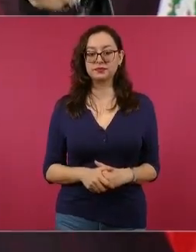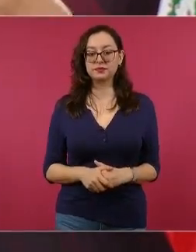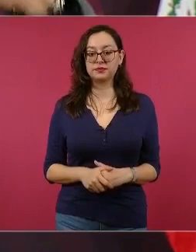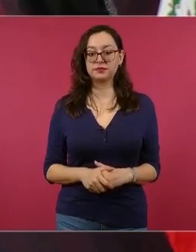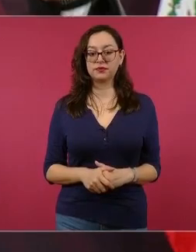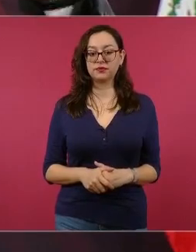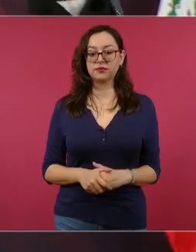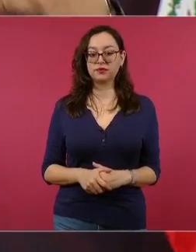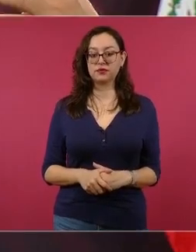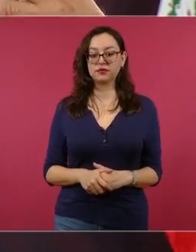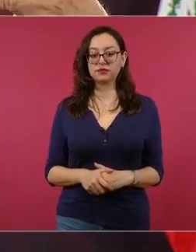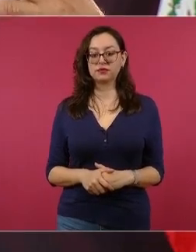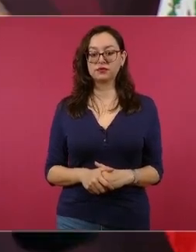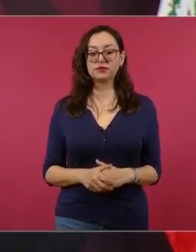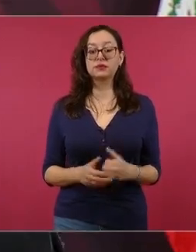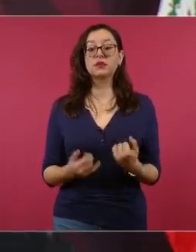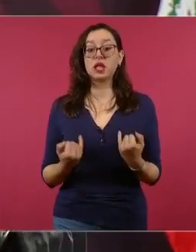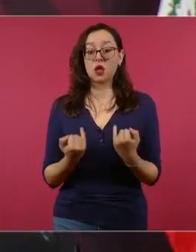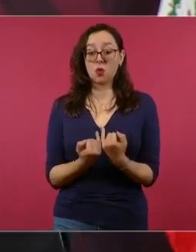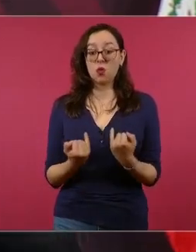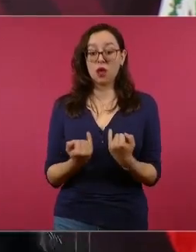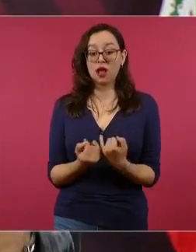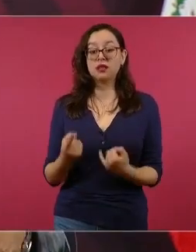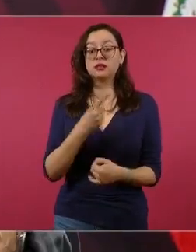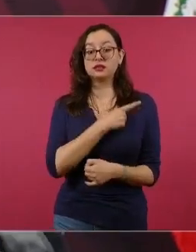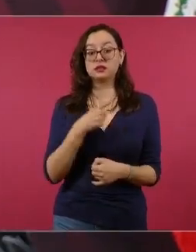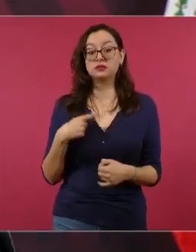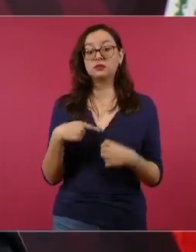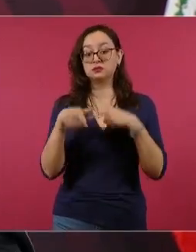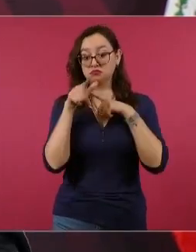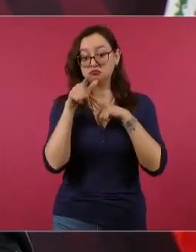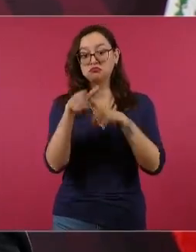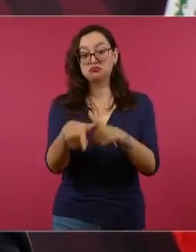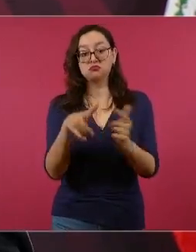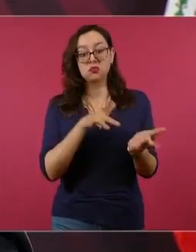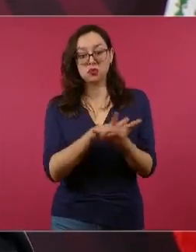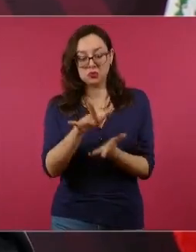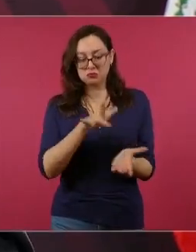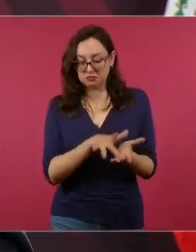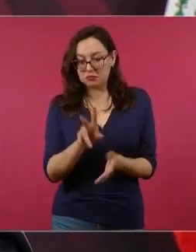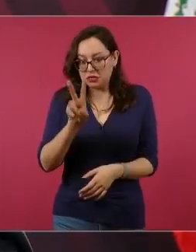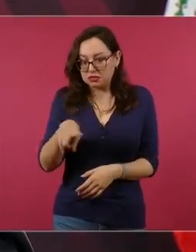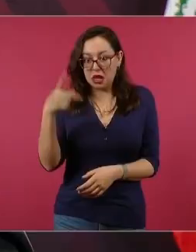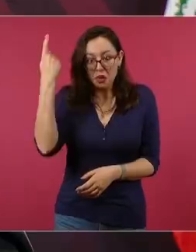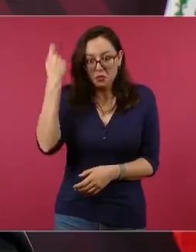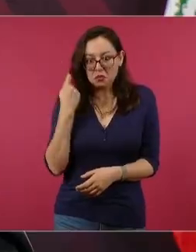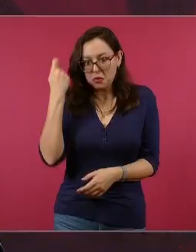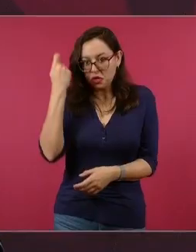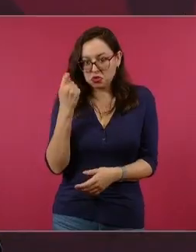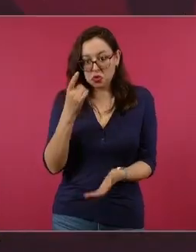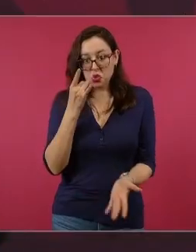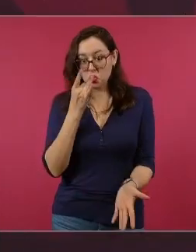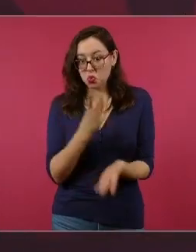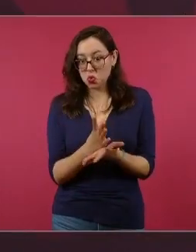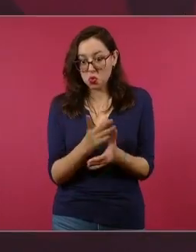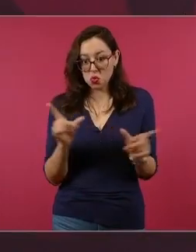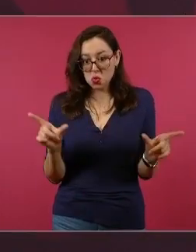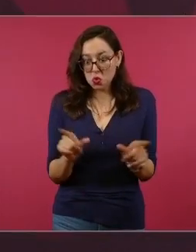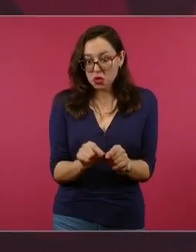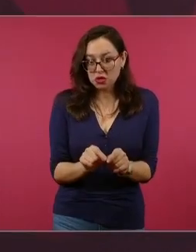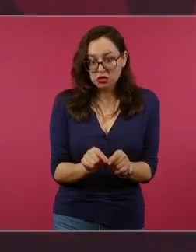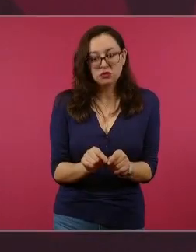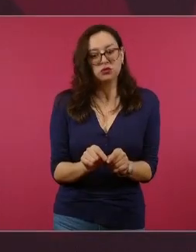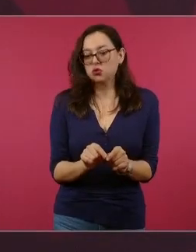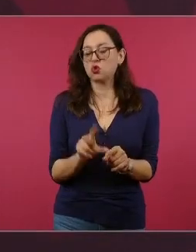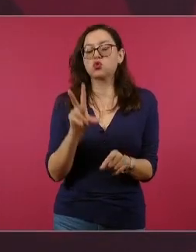se tiene que seguir ayudando, porque no solo es la pensión para el adulto mayor, ya estamos